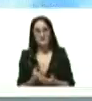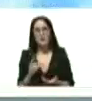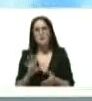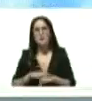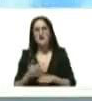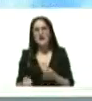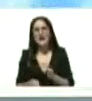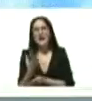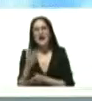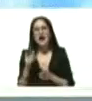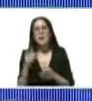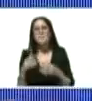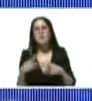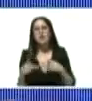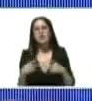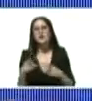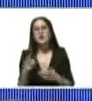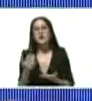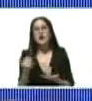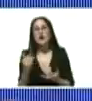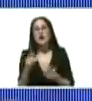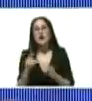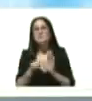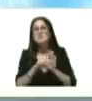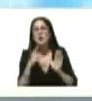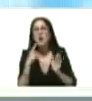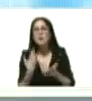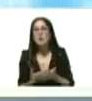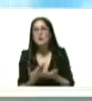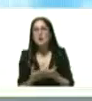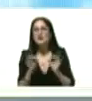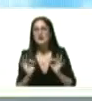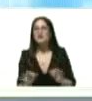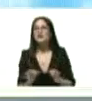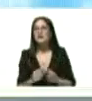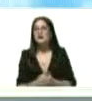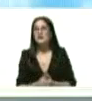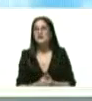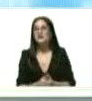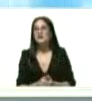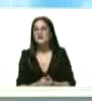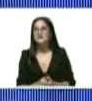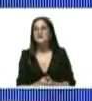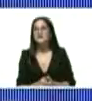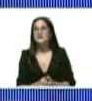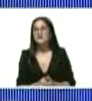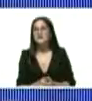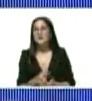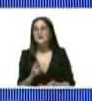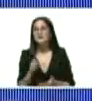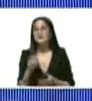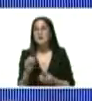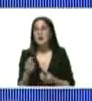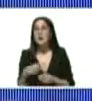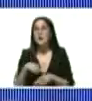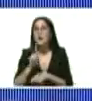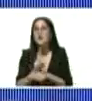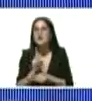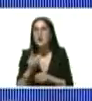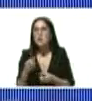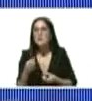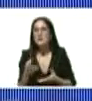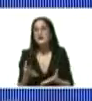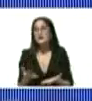productivo. El arancel productivo es para proteger. Porque es la medida propuesta. ¿Cuál es la propuesta concreta, el compañera? Arancel productivo es crear un arancel único para